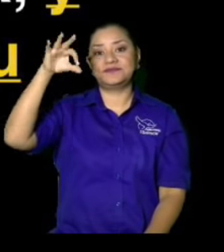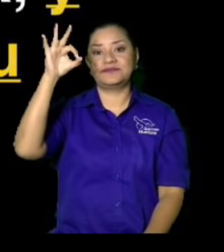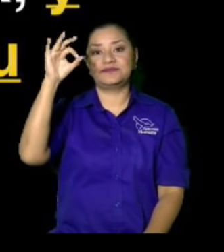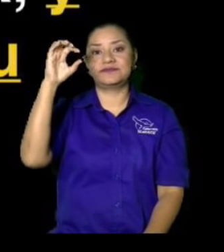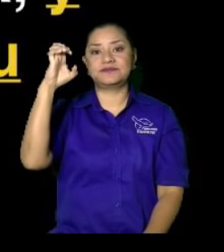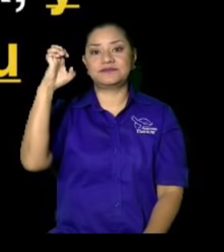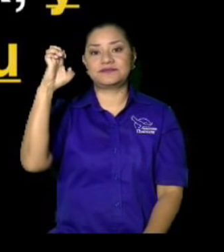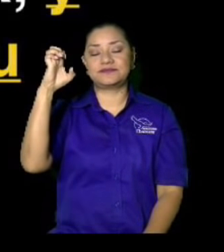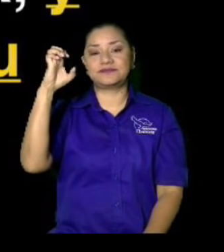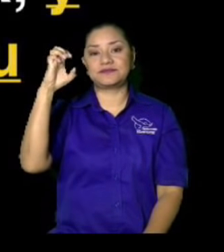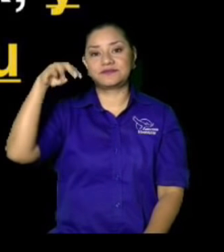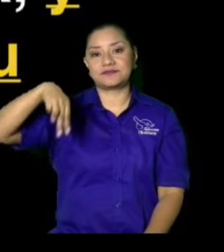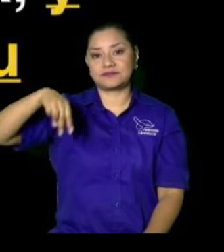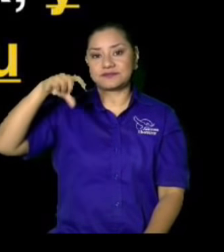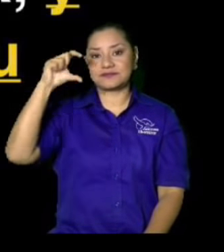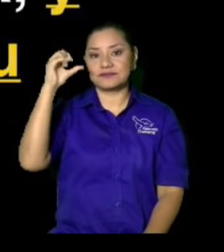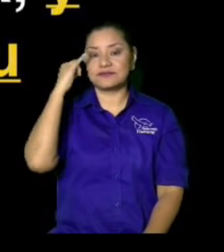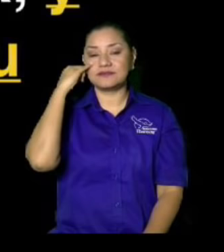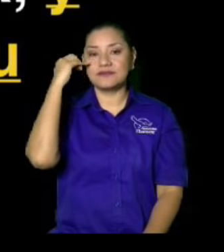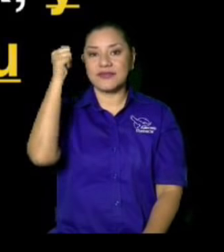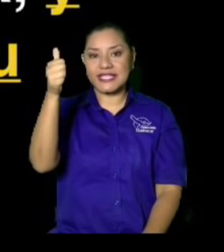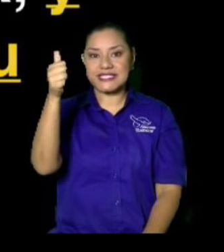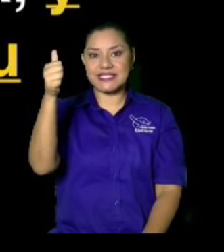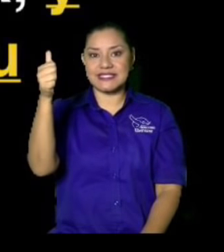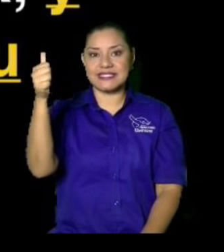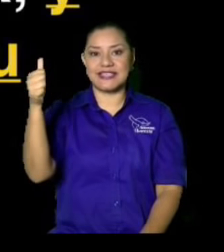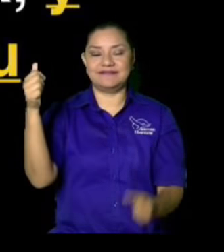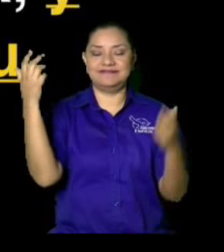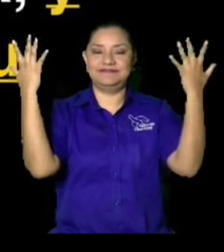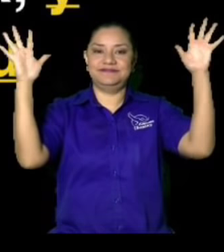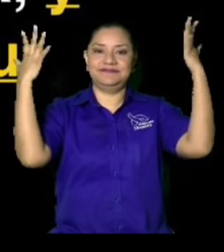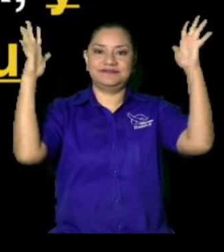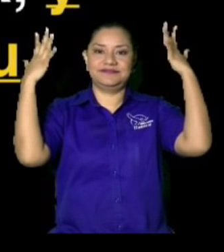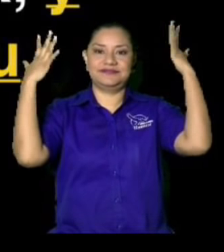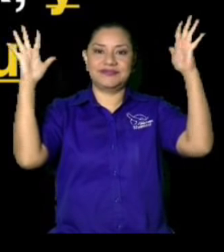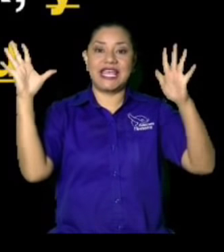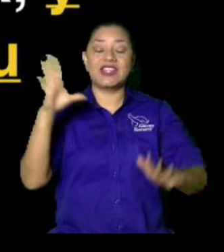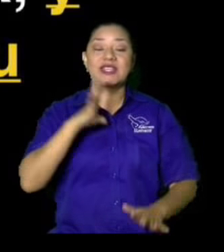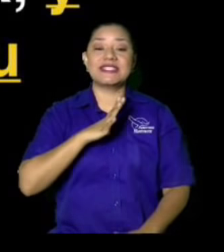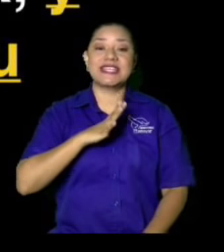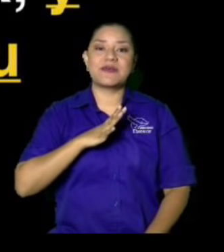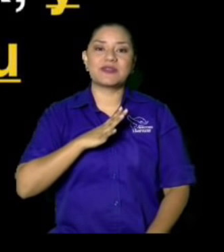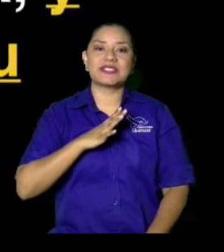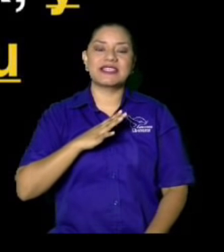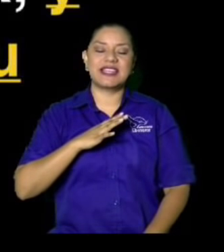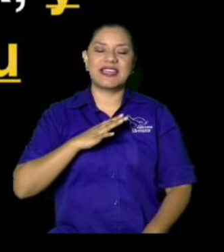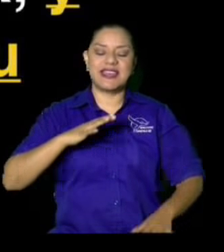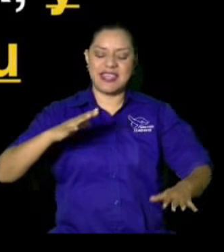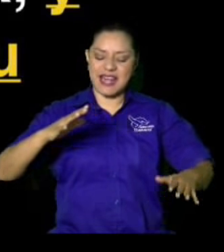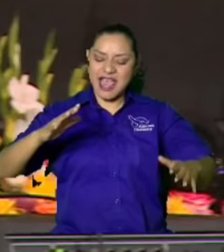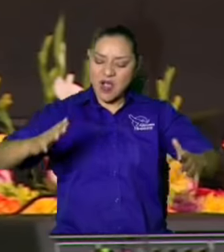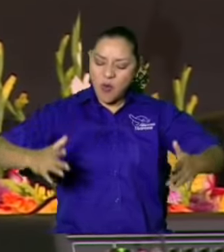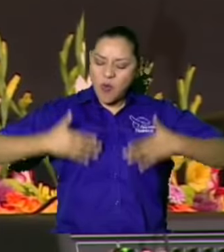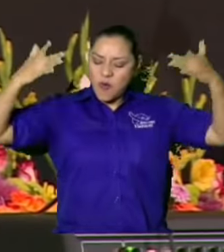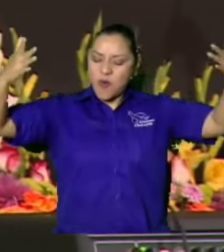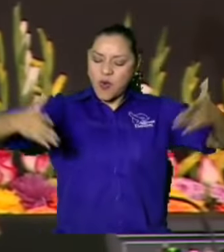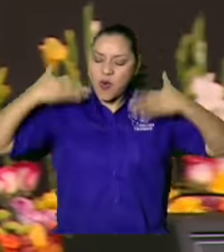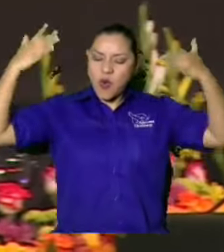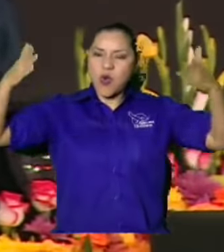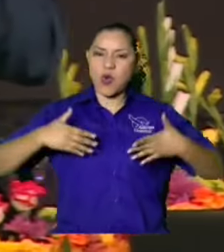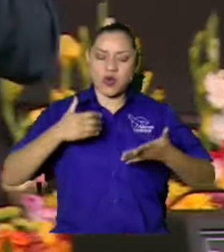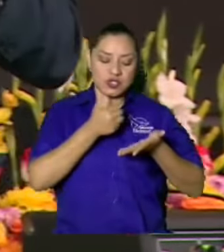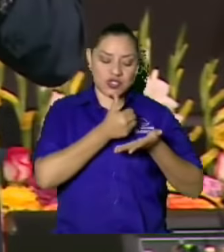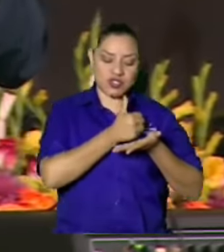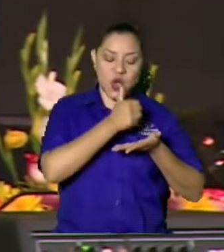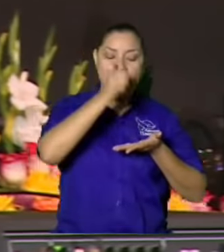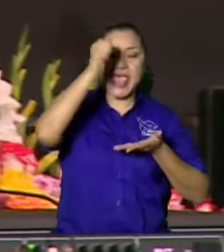Denle un aplauso al Señor. Denle un aplauso al Señor. Entonces tiene que haber un avivamiento interno, una forma de